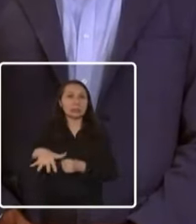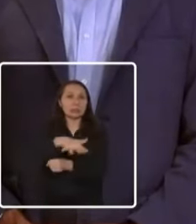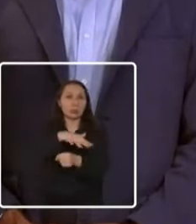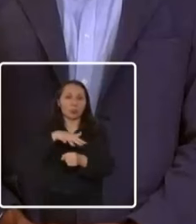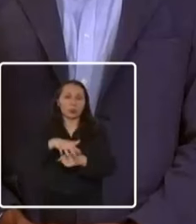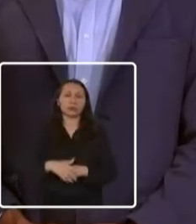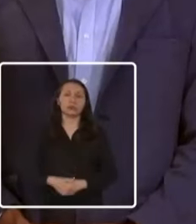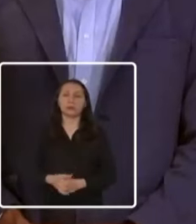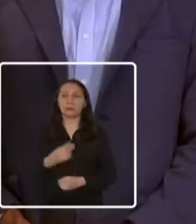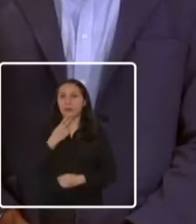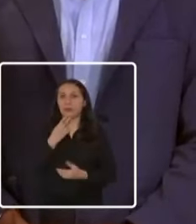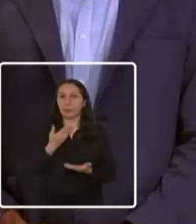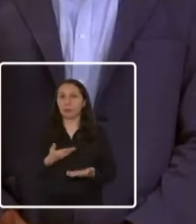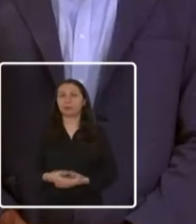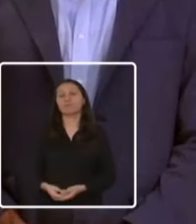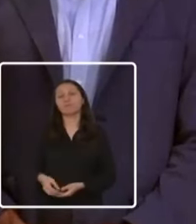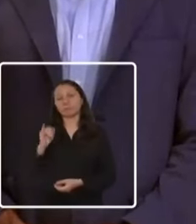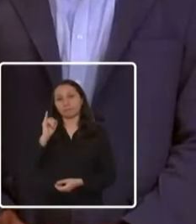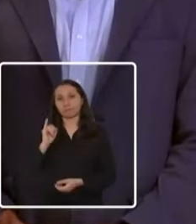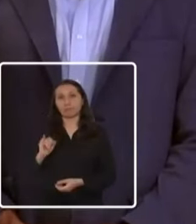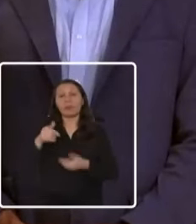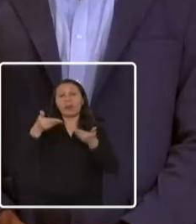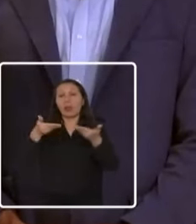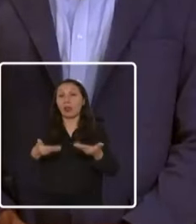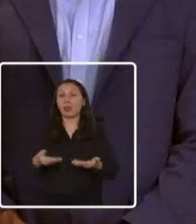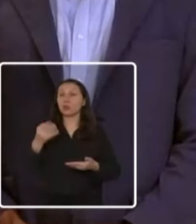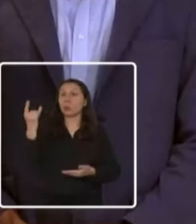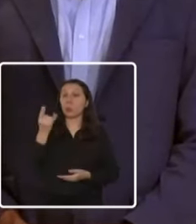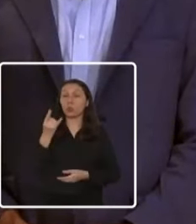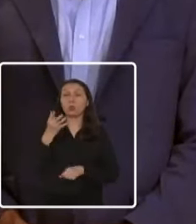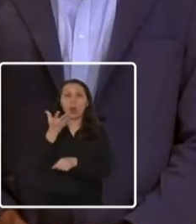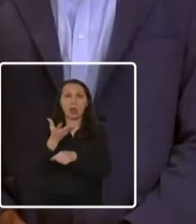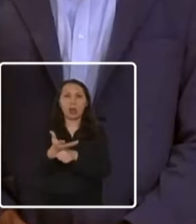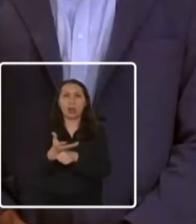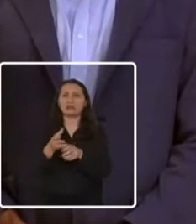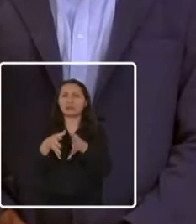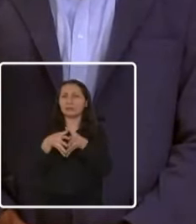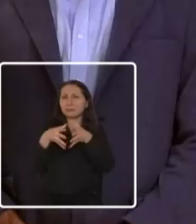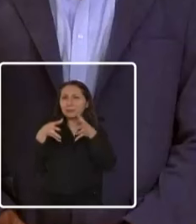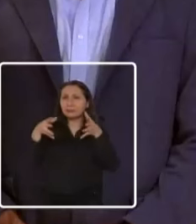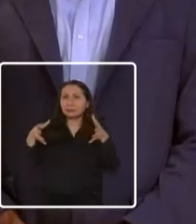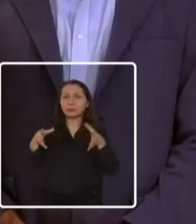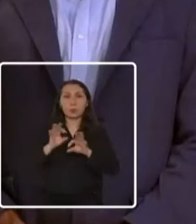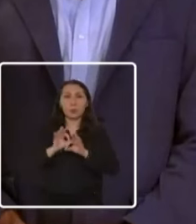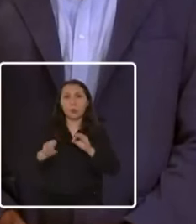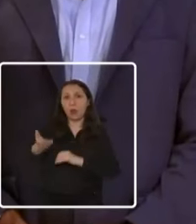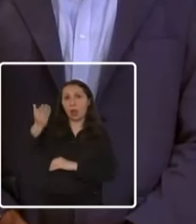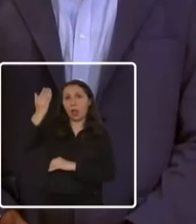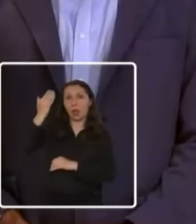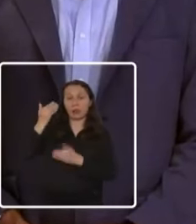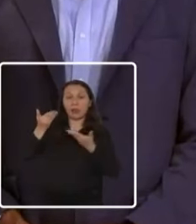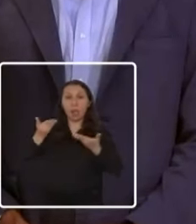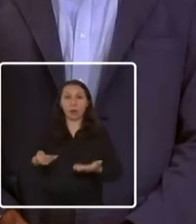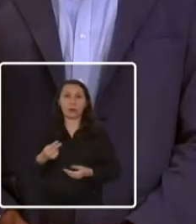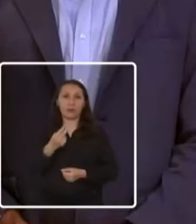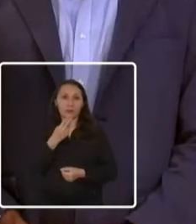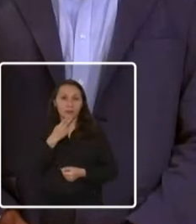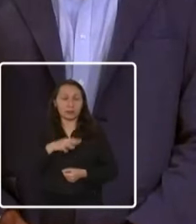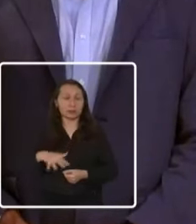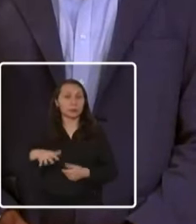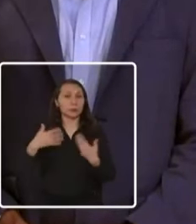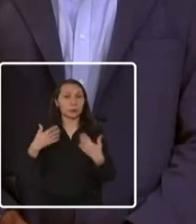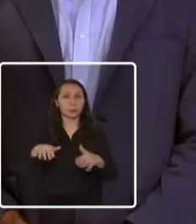Sí. Efectivamente, esta emergencia presenta una envergadura sin precedentes. Estamos viviendo